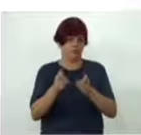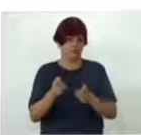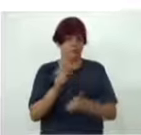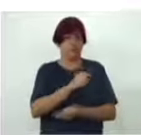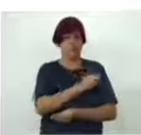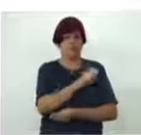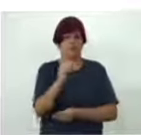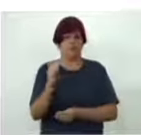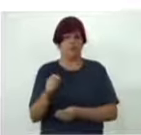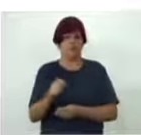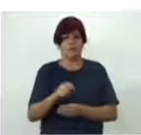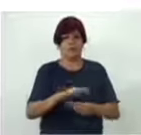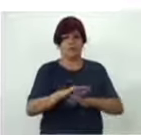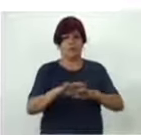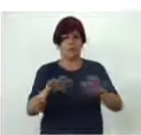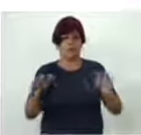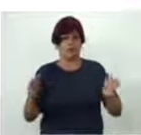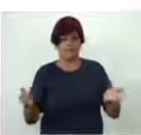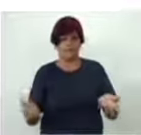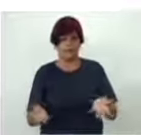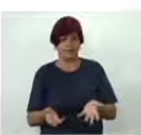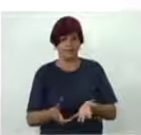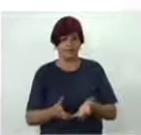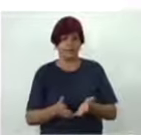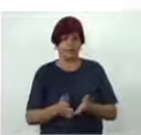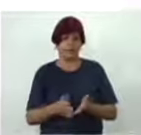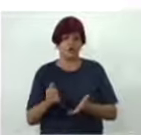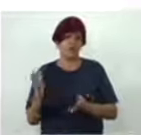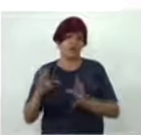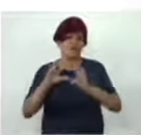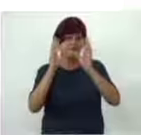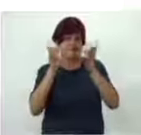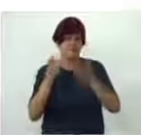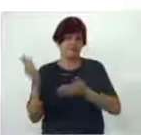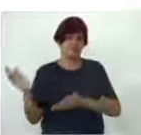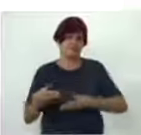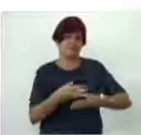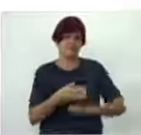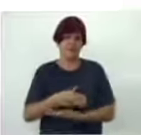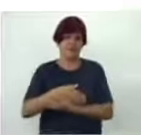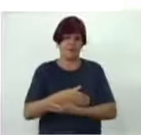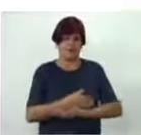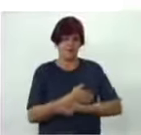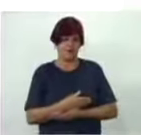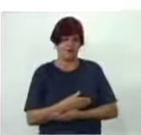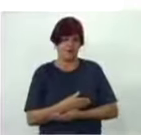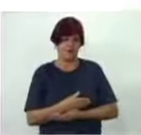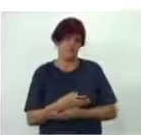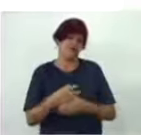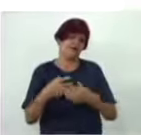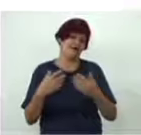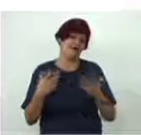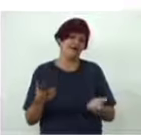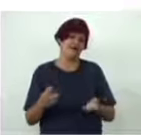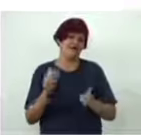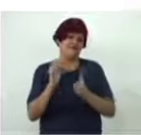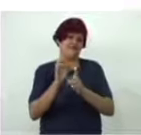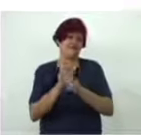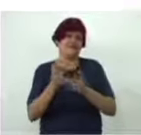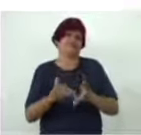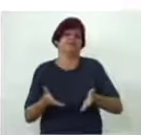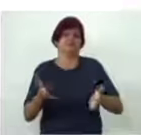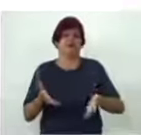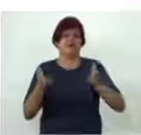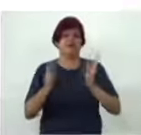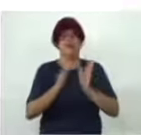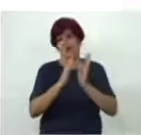los manteles con figuras que trajo la muñeca. Entonces, es ahí donde se comienza a desarrollar